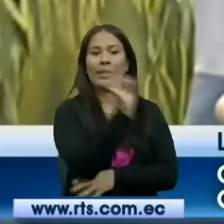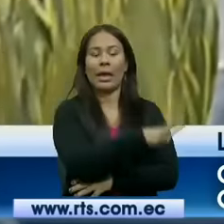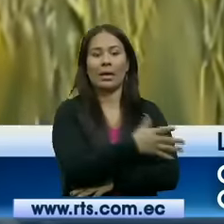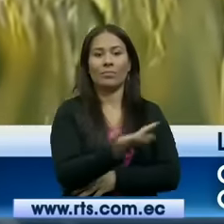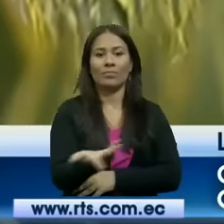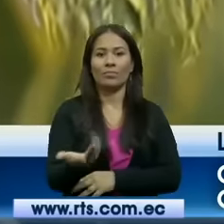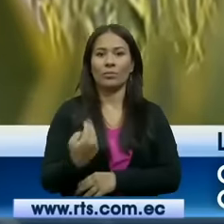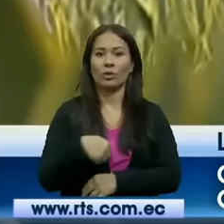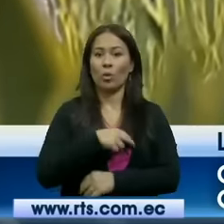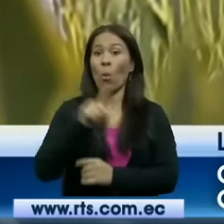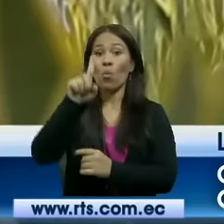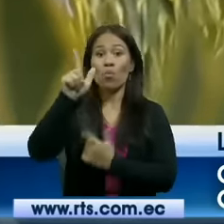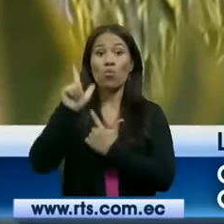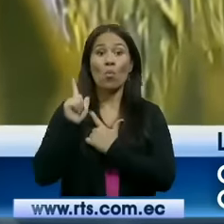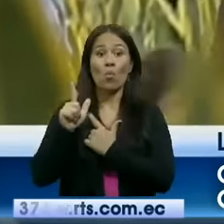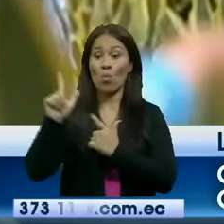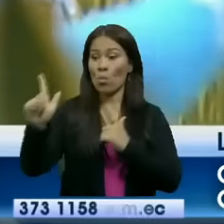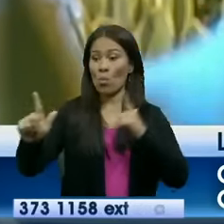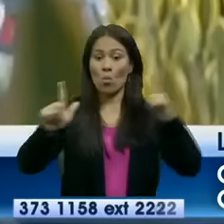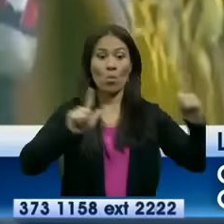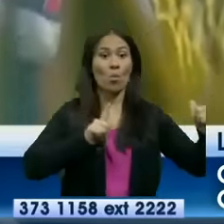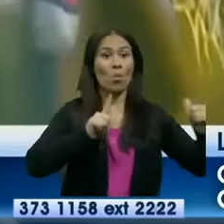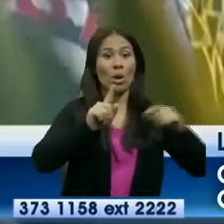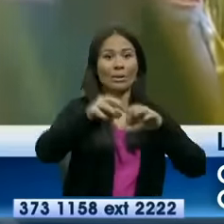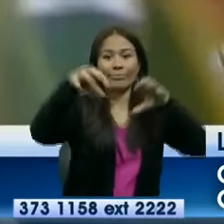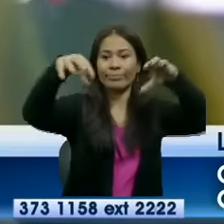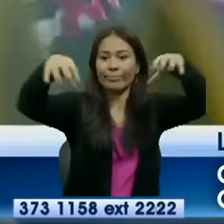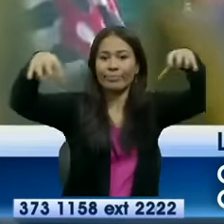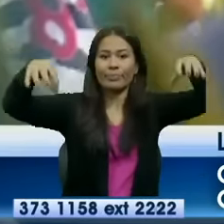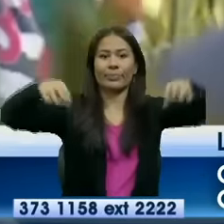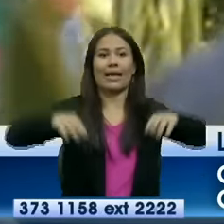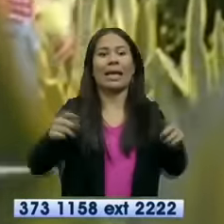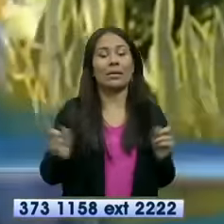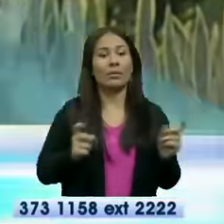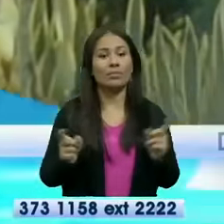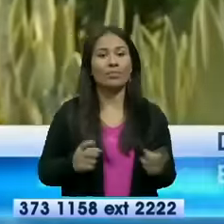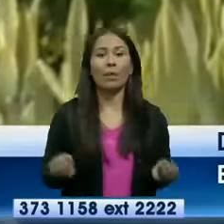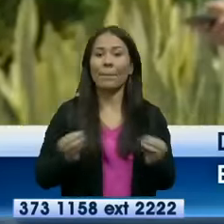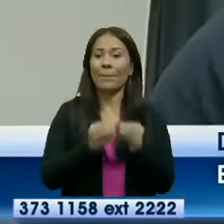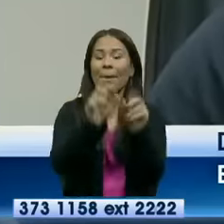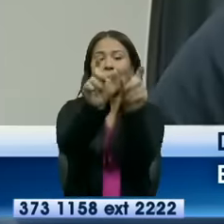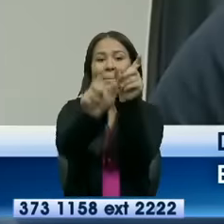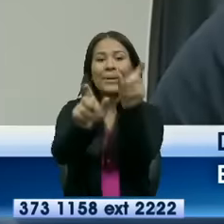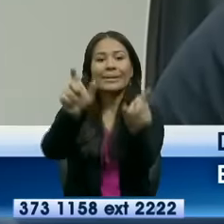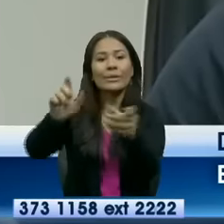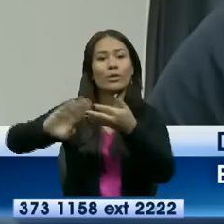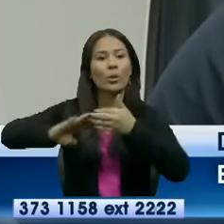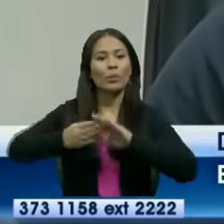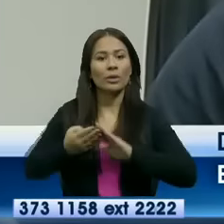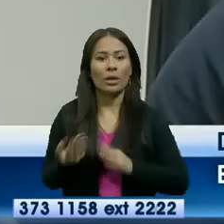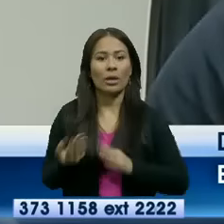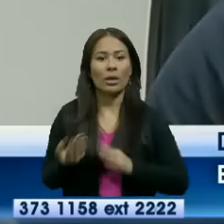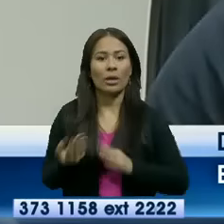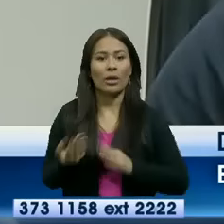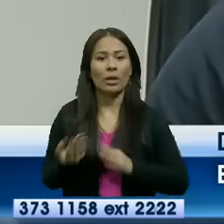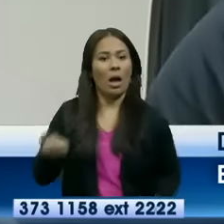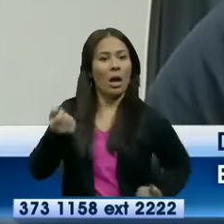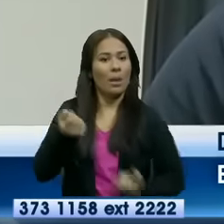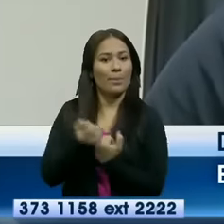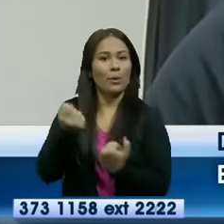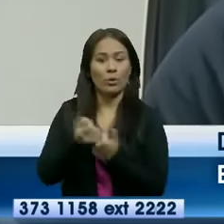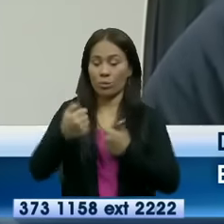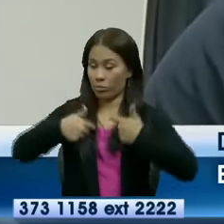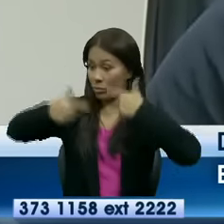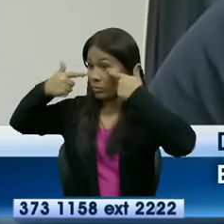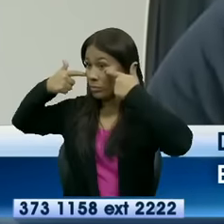un guardia o un policía en cada esquina. Aquí tiene que ver mucho también la ciudadanía, porque si no contamos también con el concurso de la